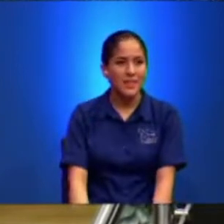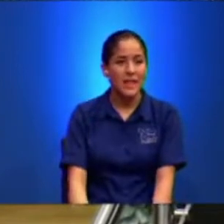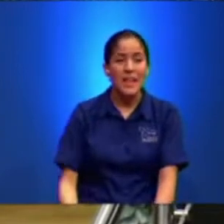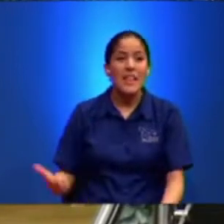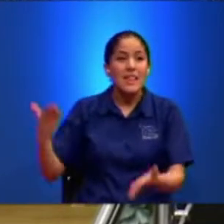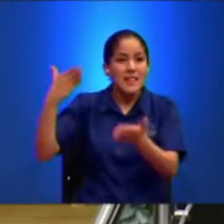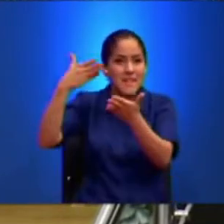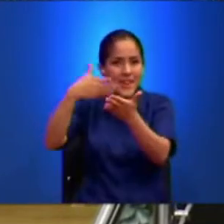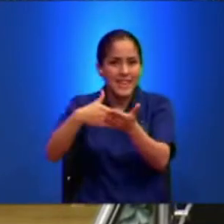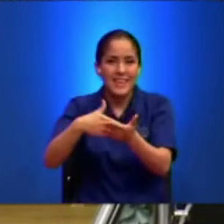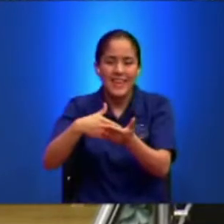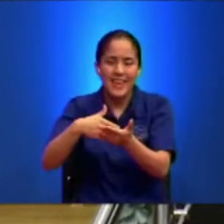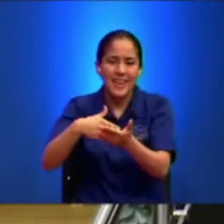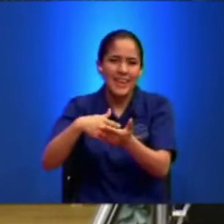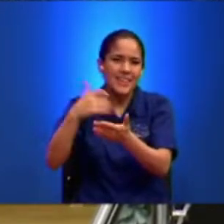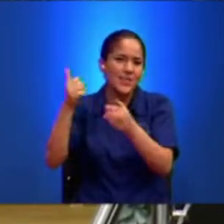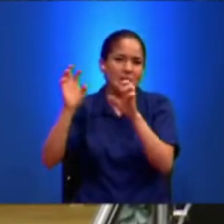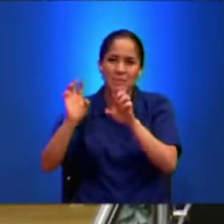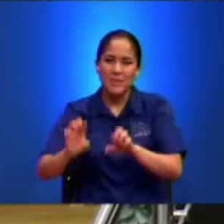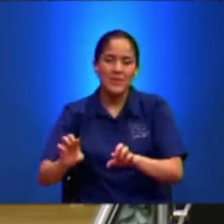lo va a llegar A visitar A Santa Claus Dicen